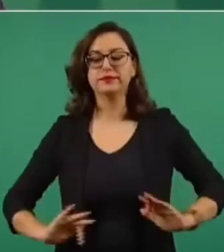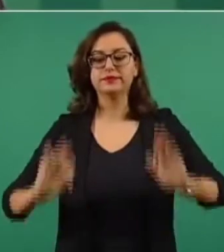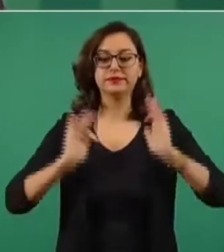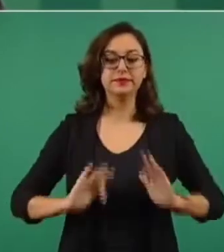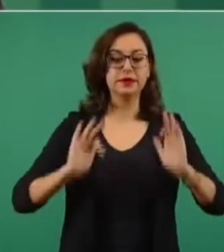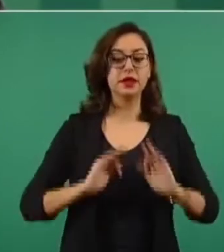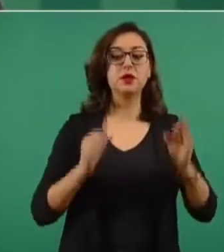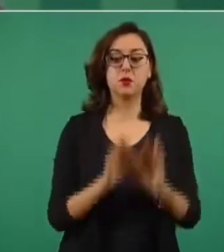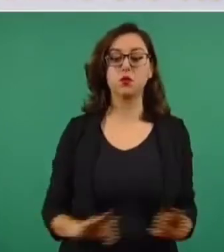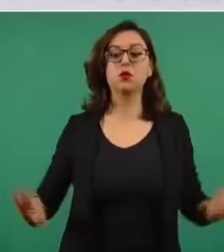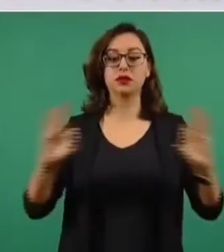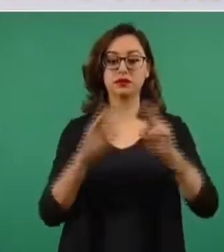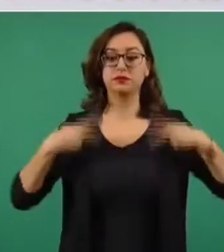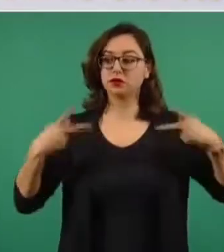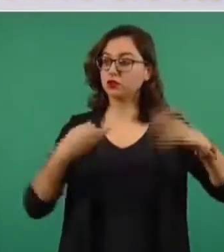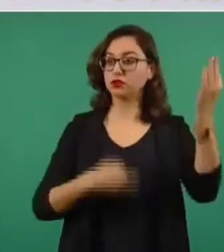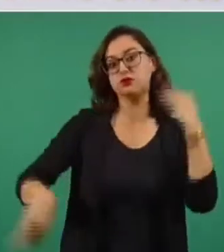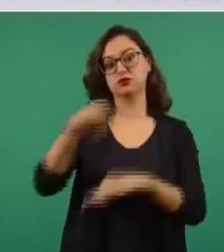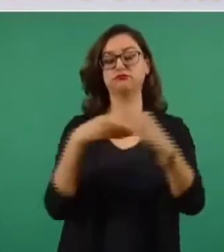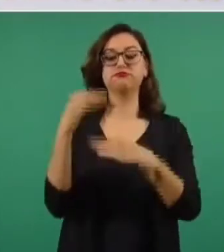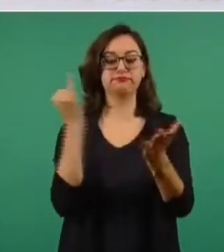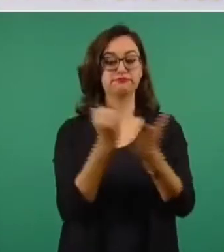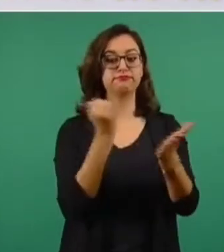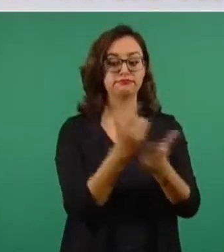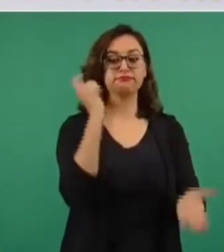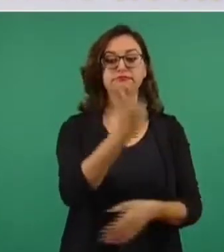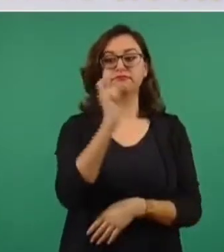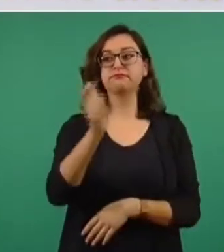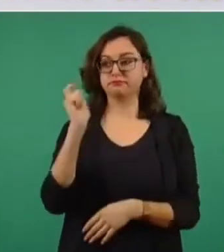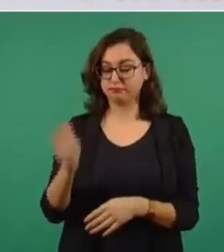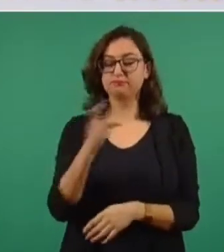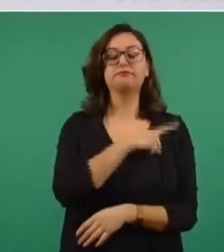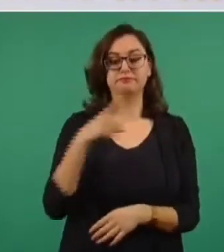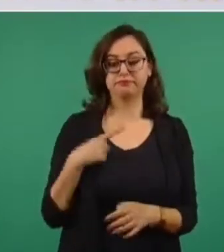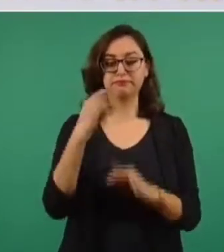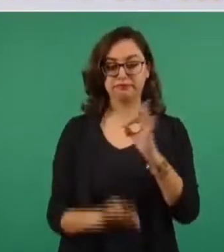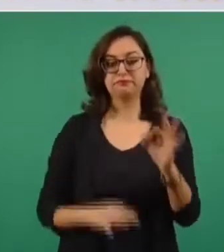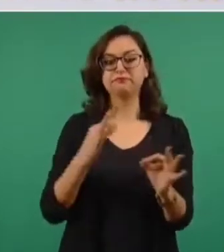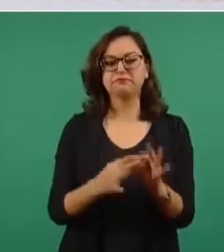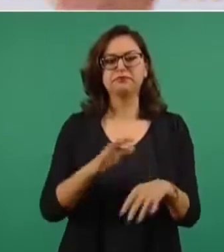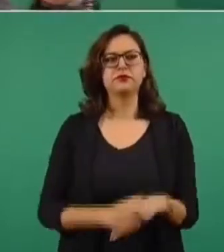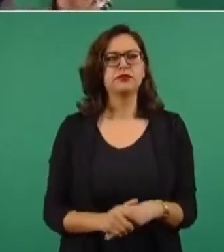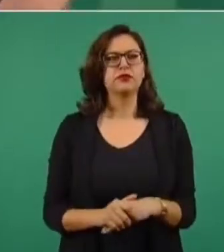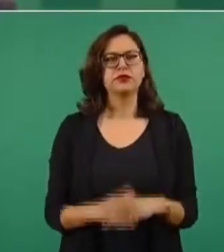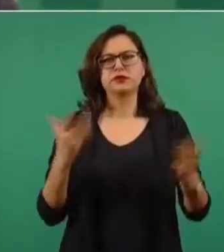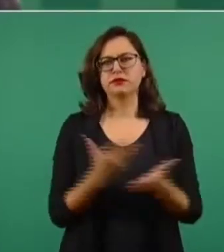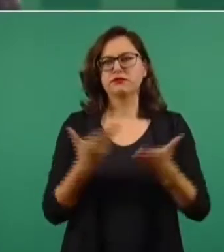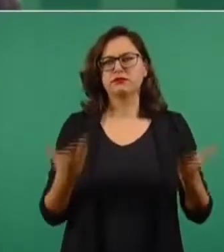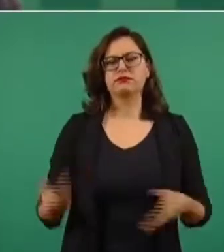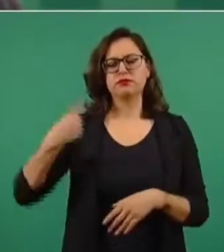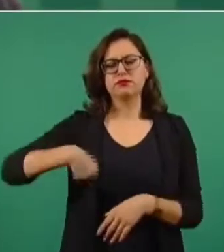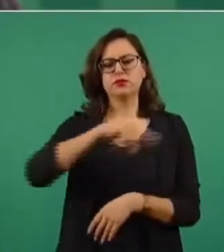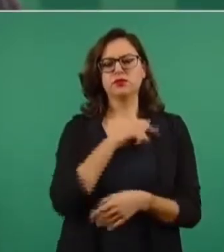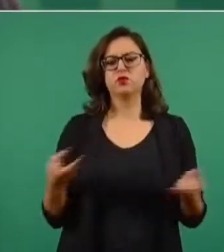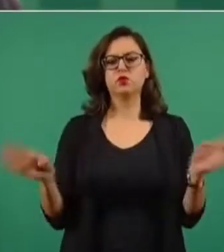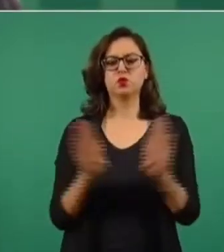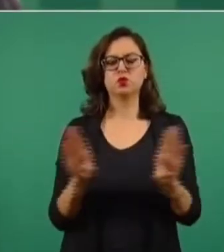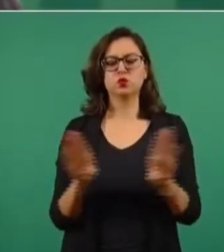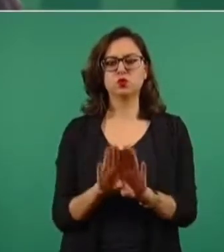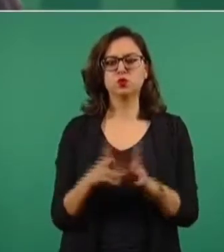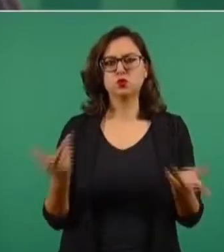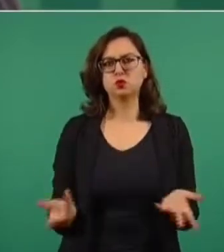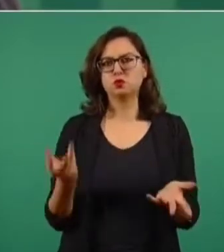que todos tenemos que contribuir. Entonces, ¿qué nos queda? Pues 3